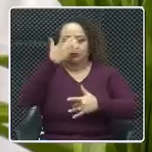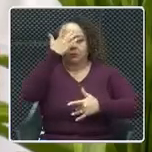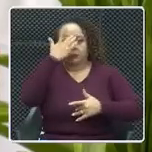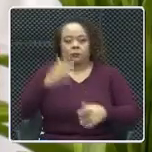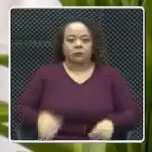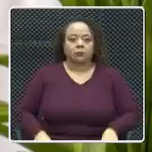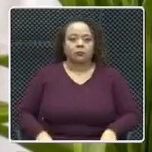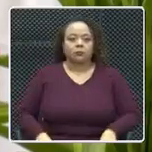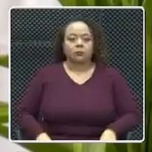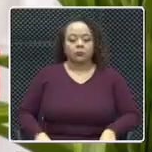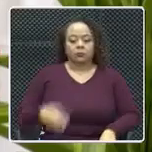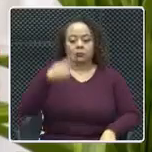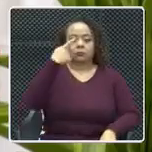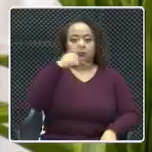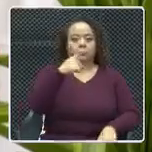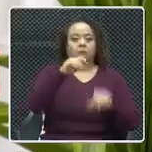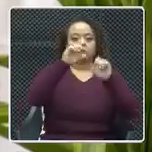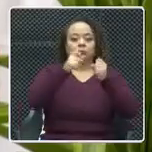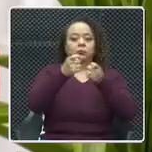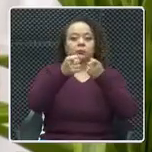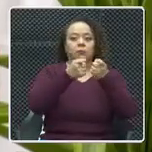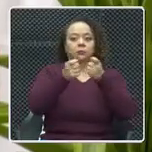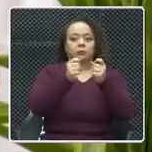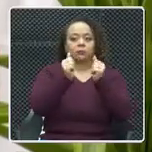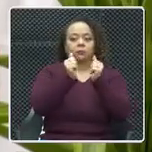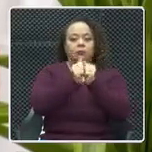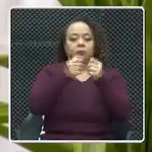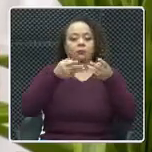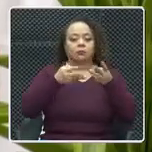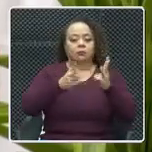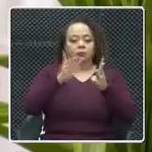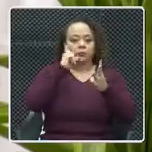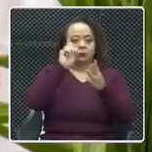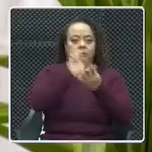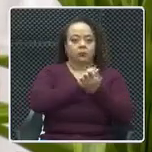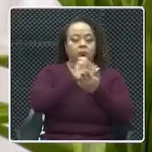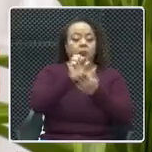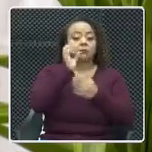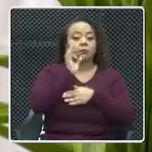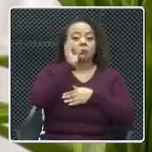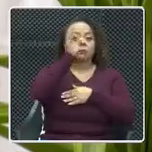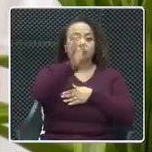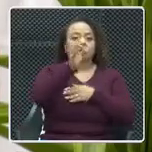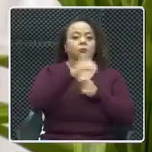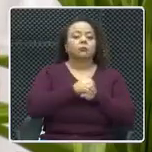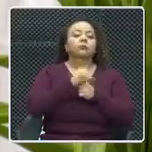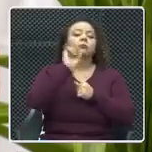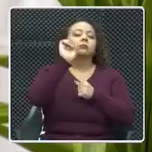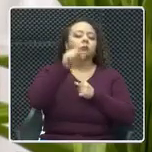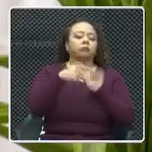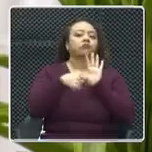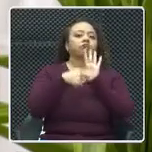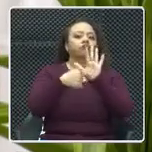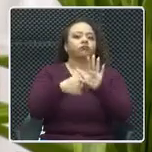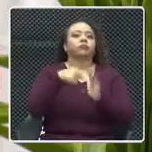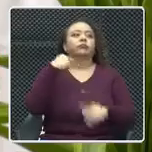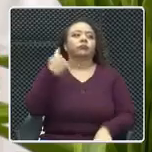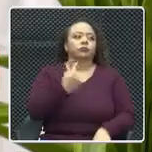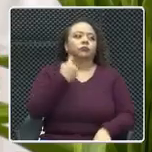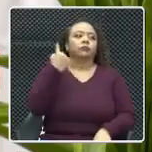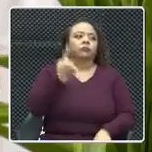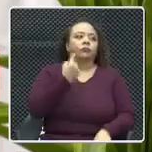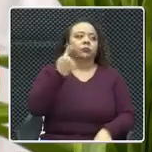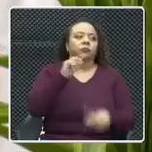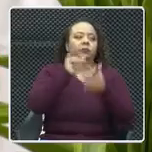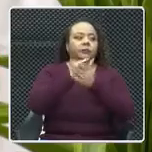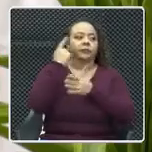enfermedad. El riesgo se puede controlar con mecanismos para evitar que en un futuro, si la exposición constante a dicho